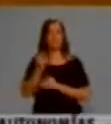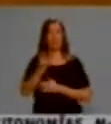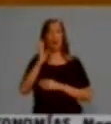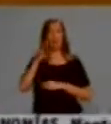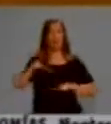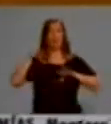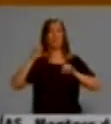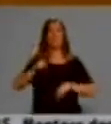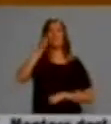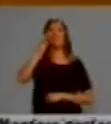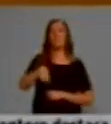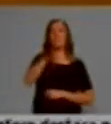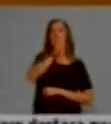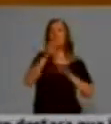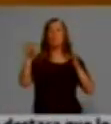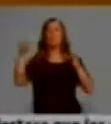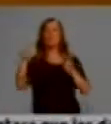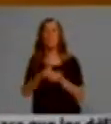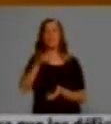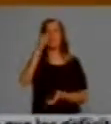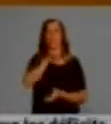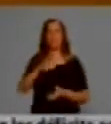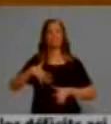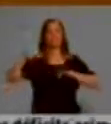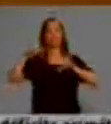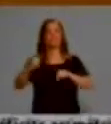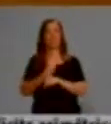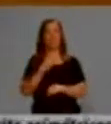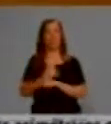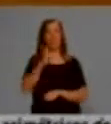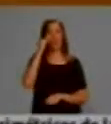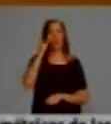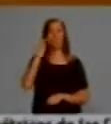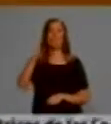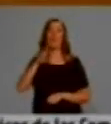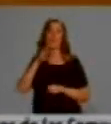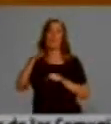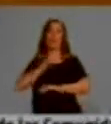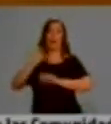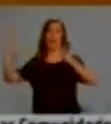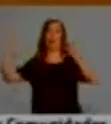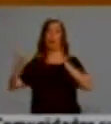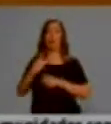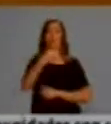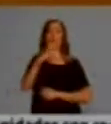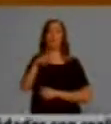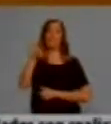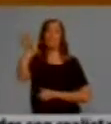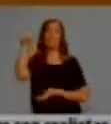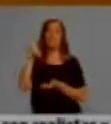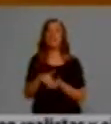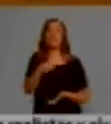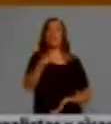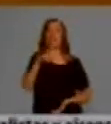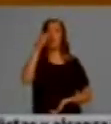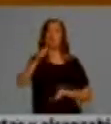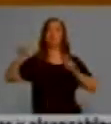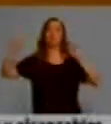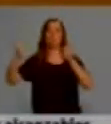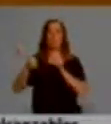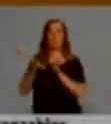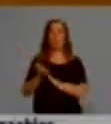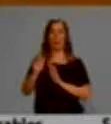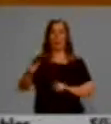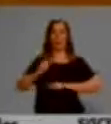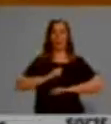de la ocupación en 149.000 personas, así como el descenso del paro en 225.200,